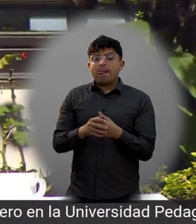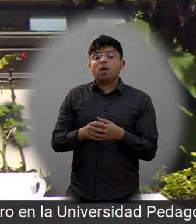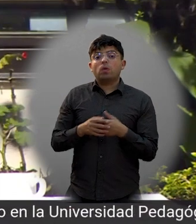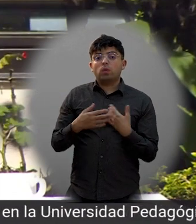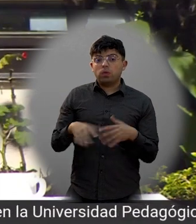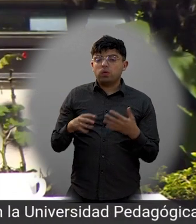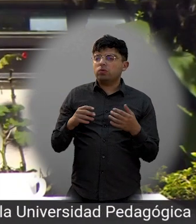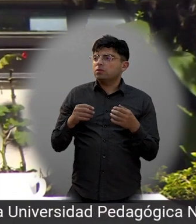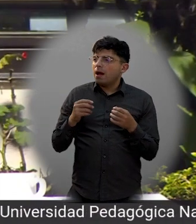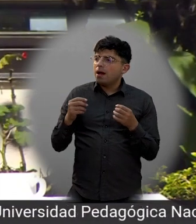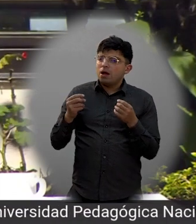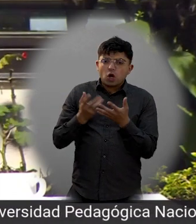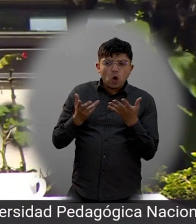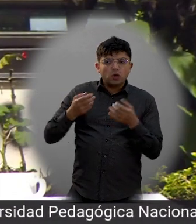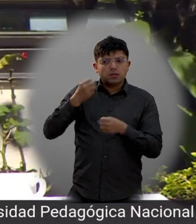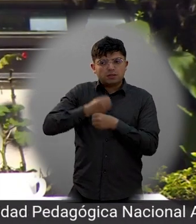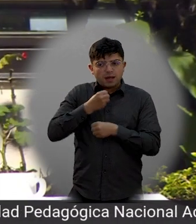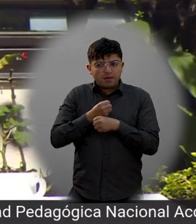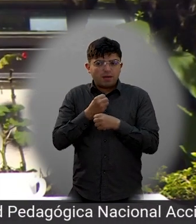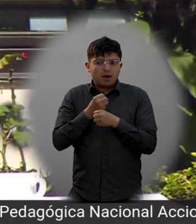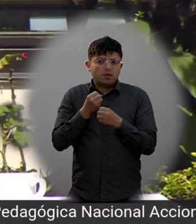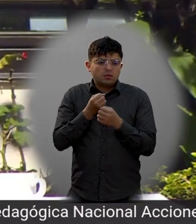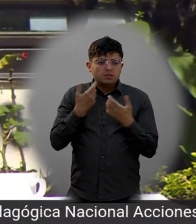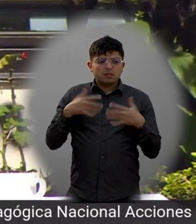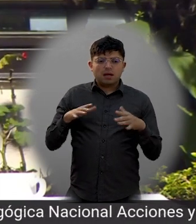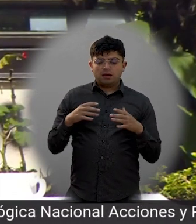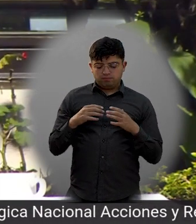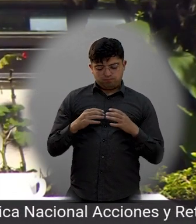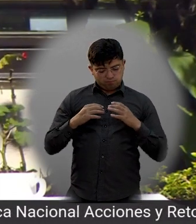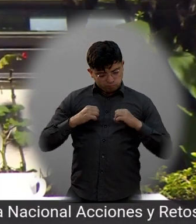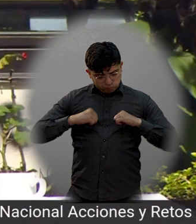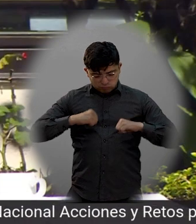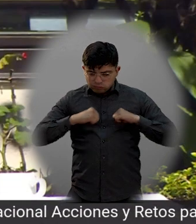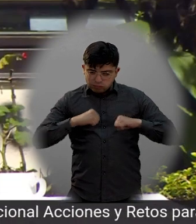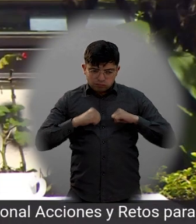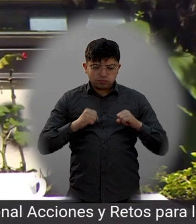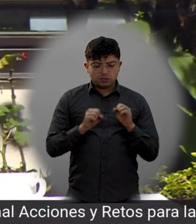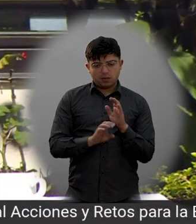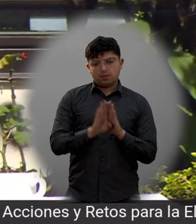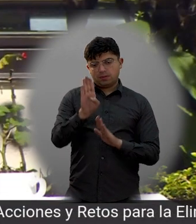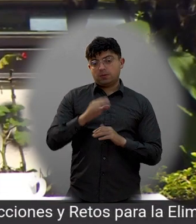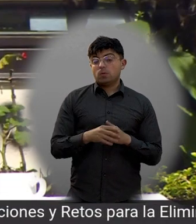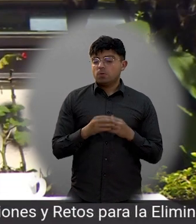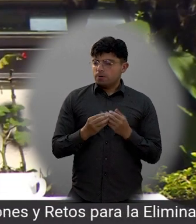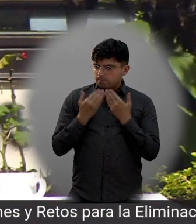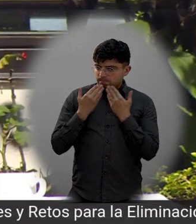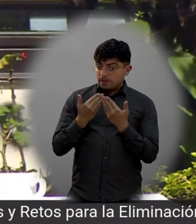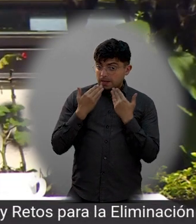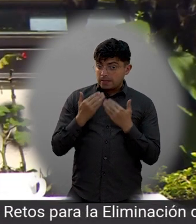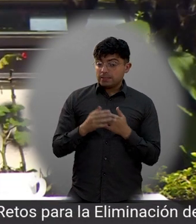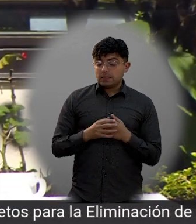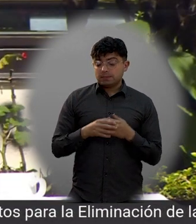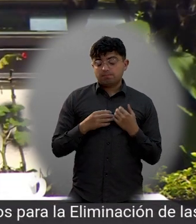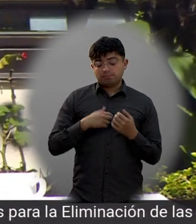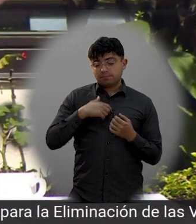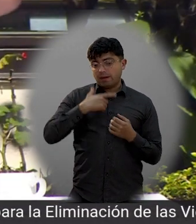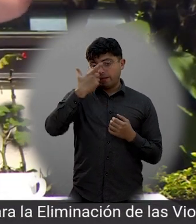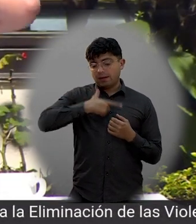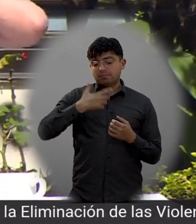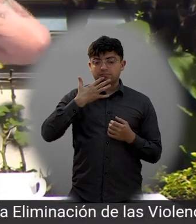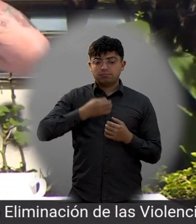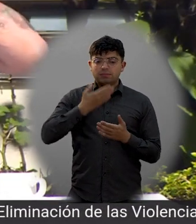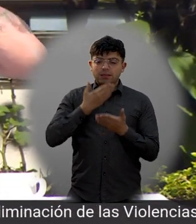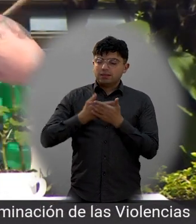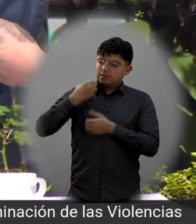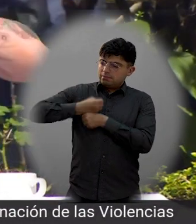tanto volate, tanto trabajo, le han puesto el cuerpo a sacar esto adelante. Entonces creo que gracias, en serio, muchas gracias por hacer